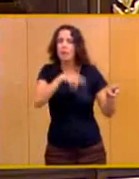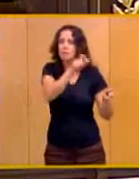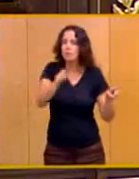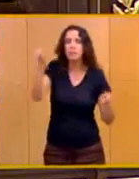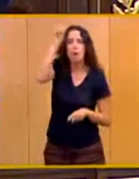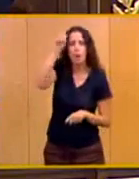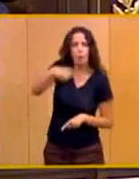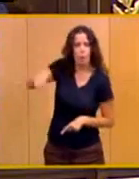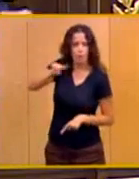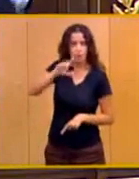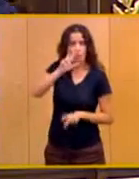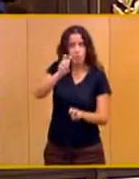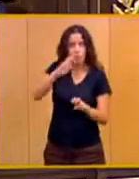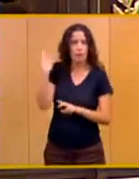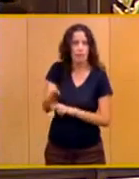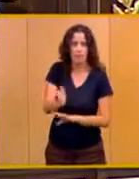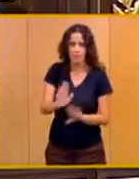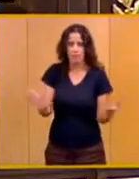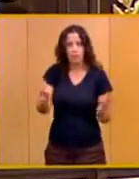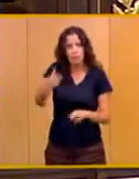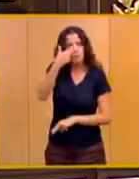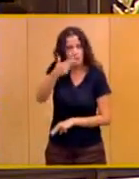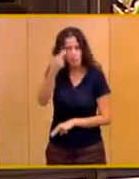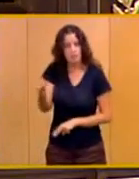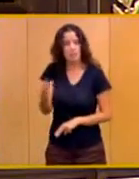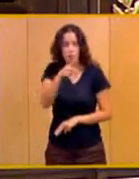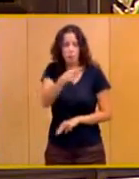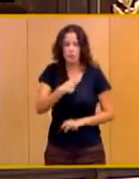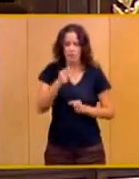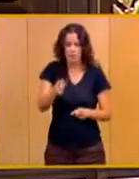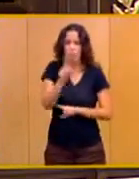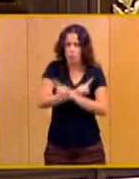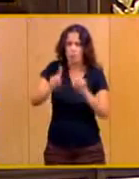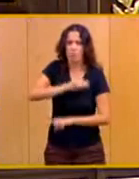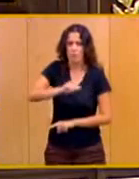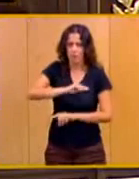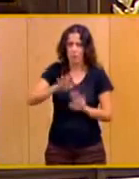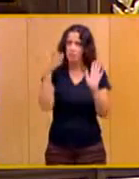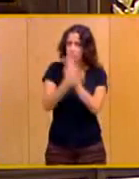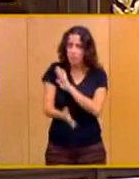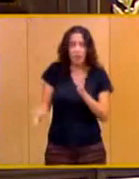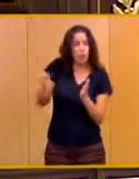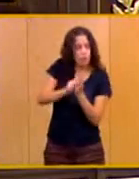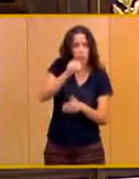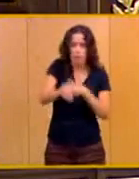les afecta, les importa y usted ya le ha creado demasiados problemas y, por tanto, que convoque elecciones. Muchas gracias.